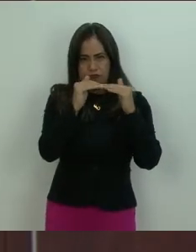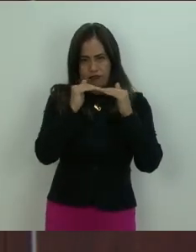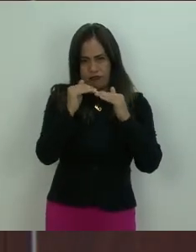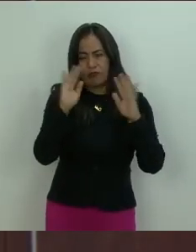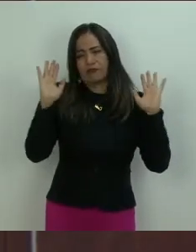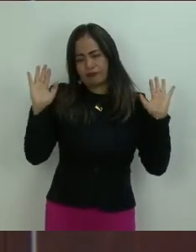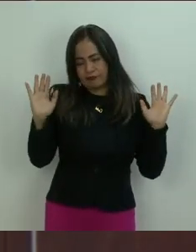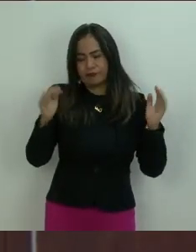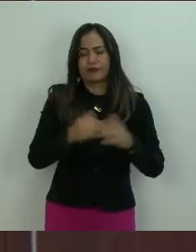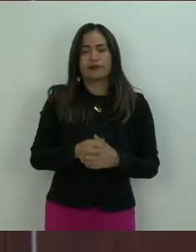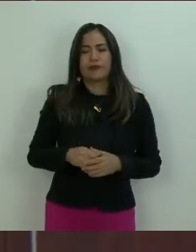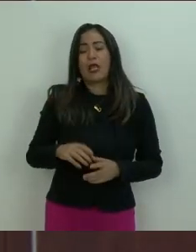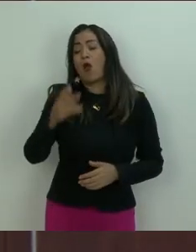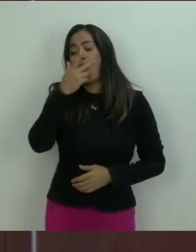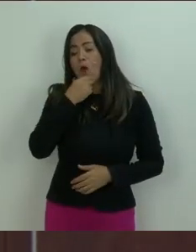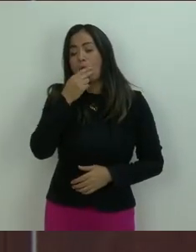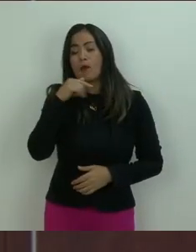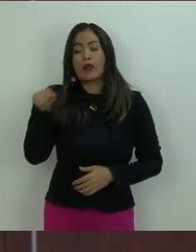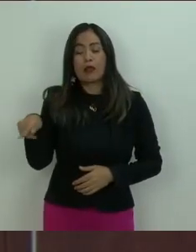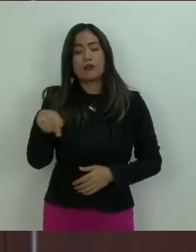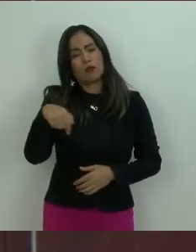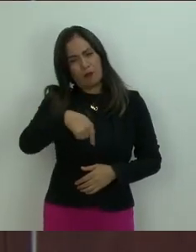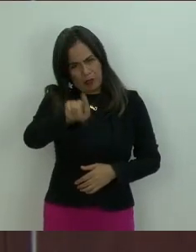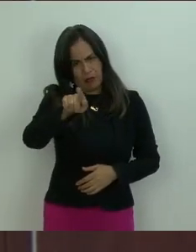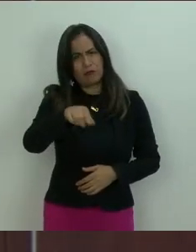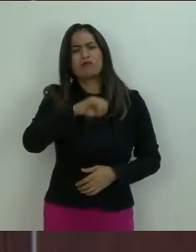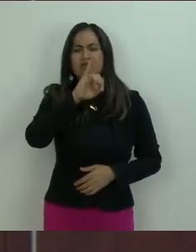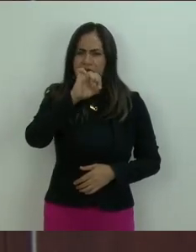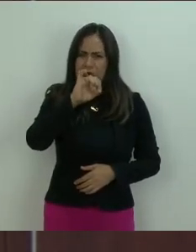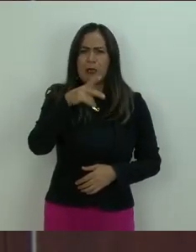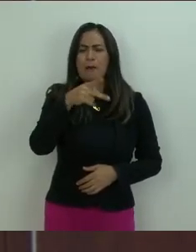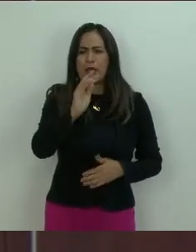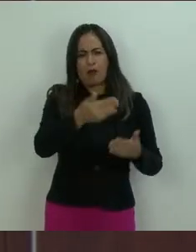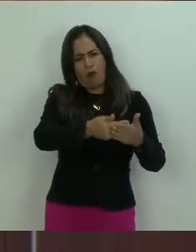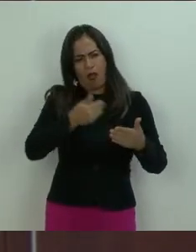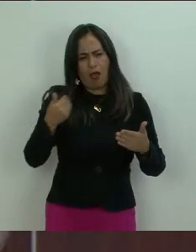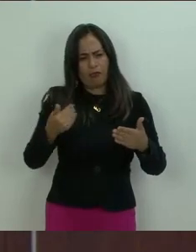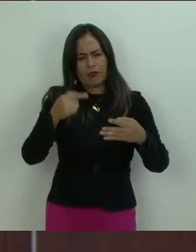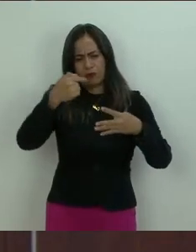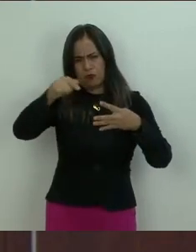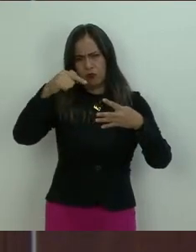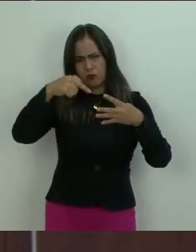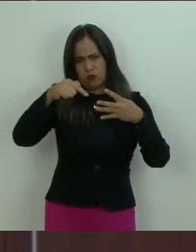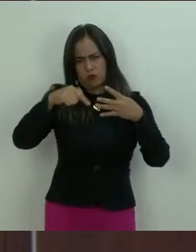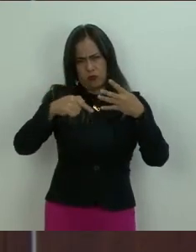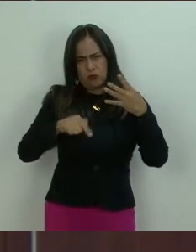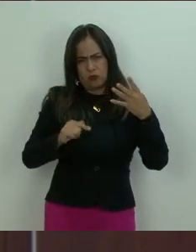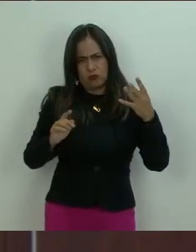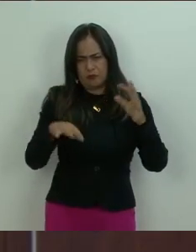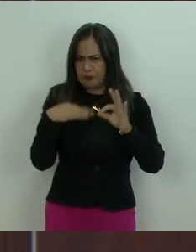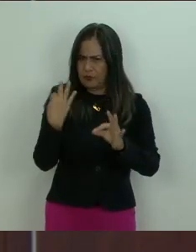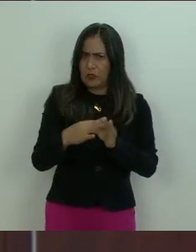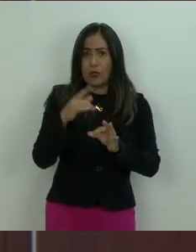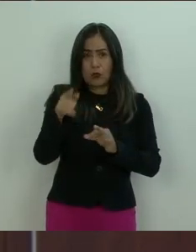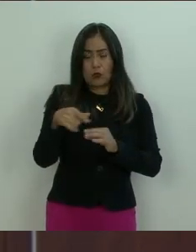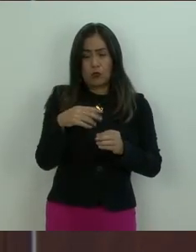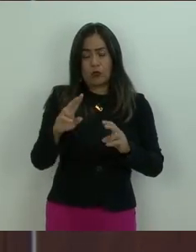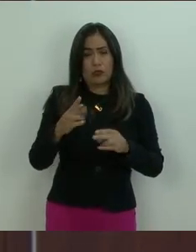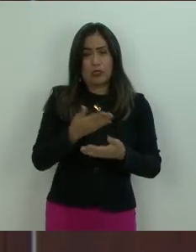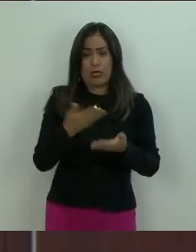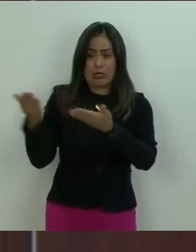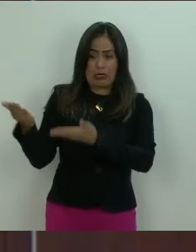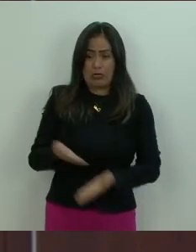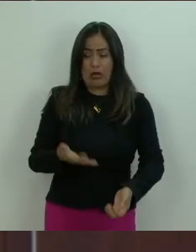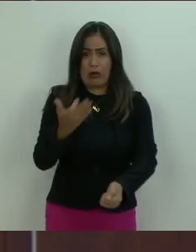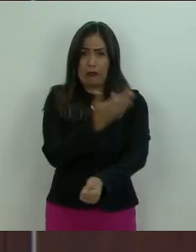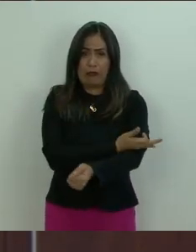Entonces, el hombre decide que vaya su esposa poniéndole las condiciones, pero me dejas todo listo y además no vas a llegar tarde afectando